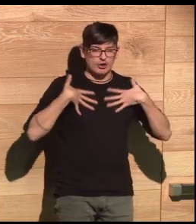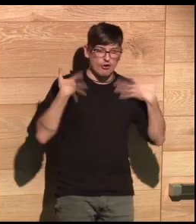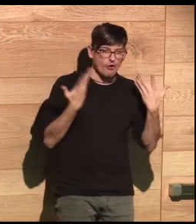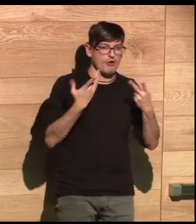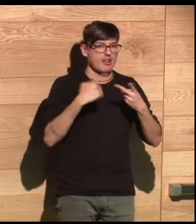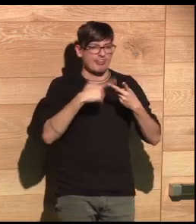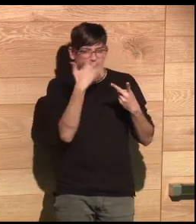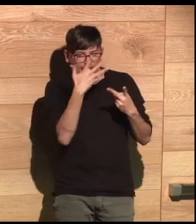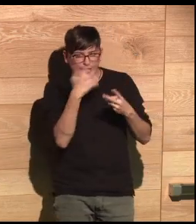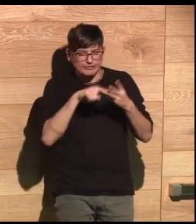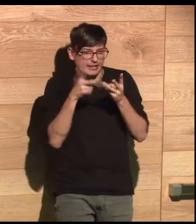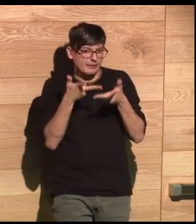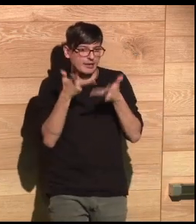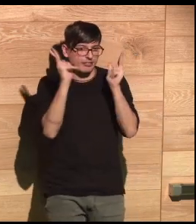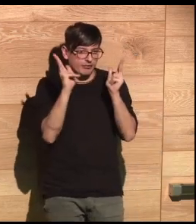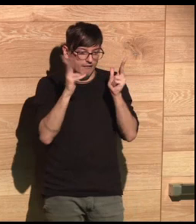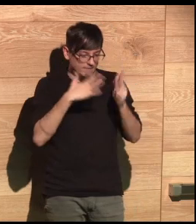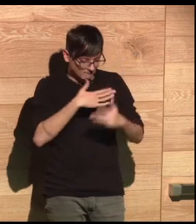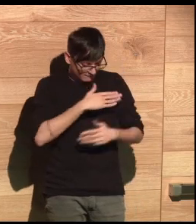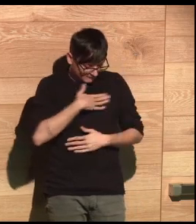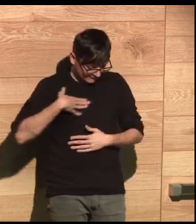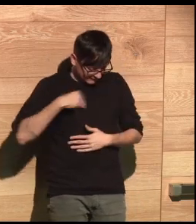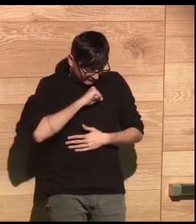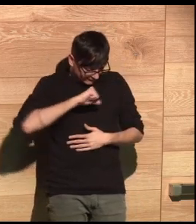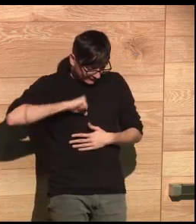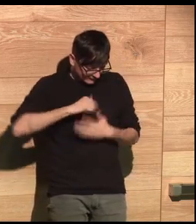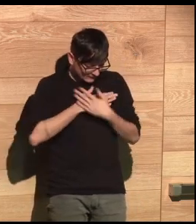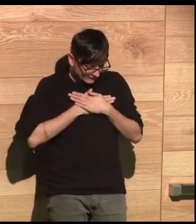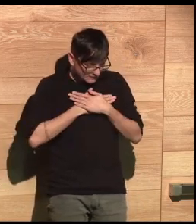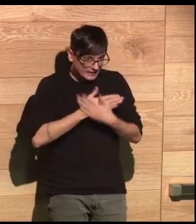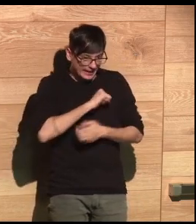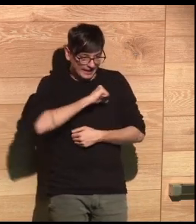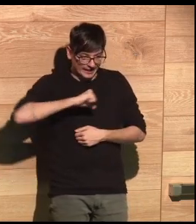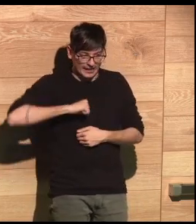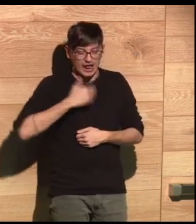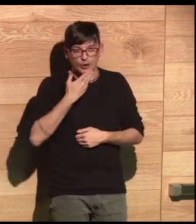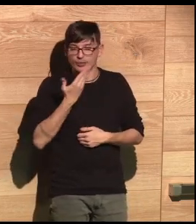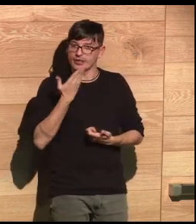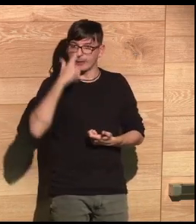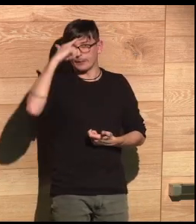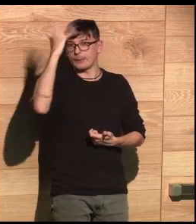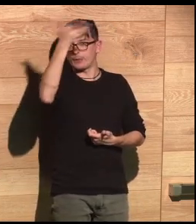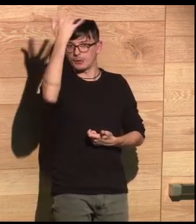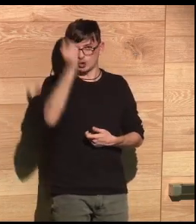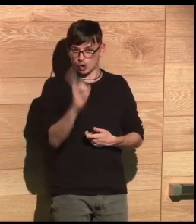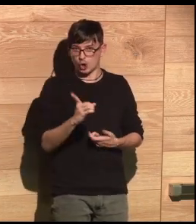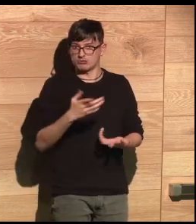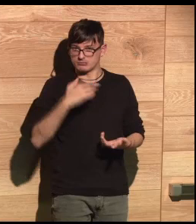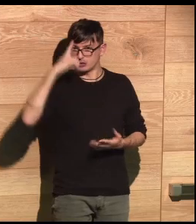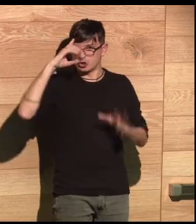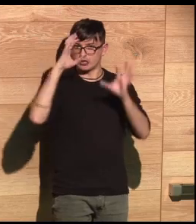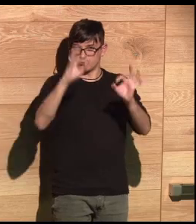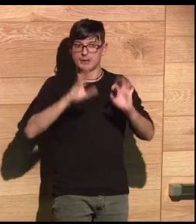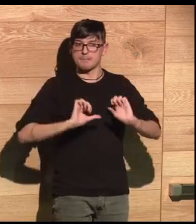y liberación, donde el quererse a uno mismo no es cosa de egocentrismo, sino de pura razón. Y así a componer